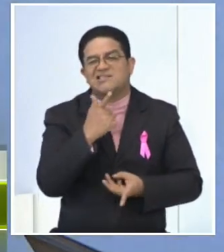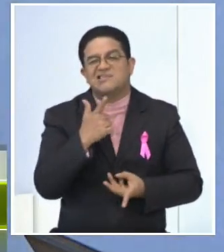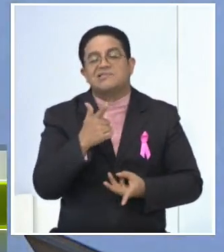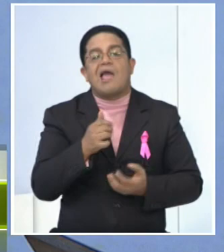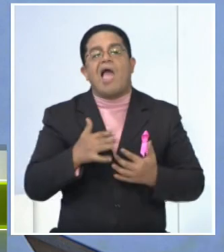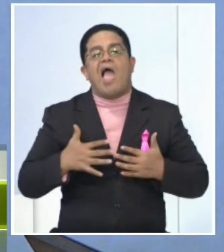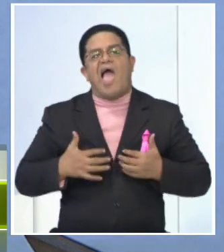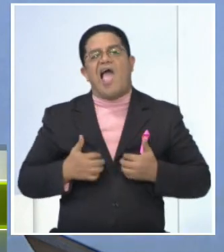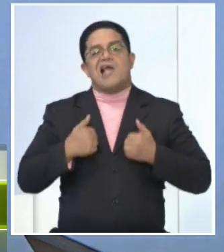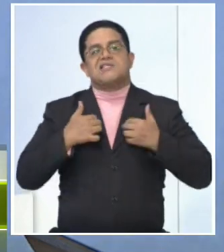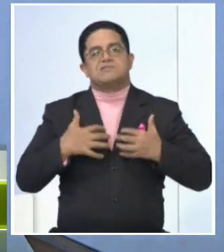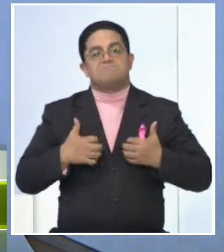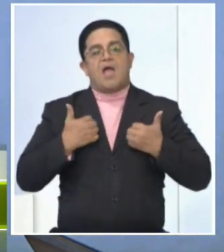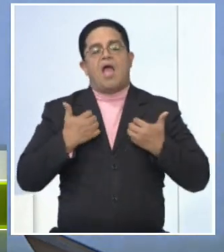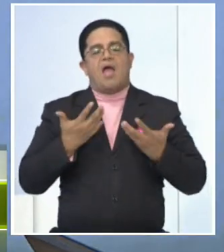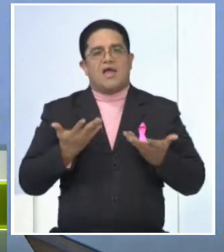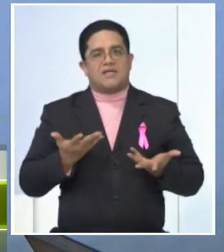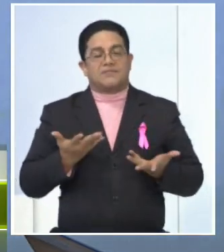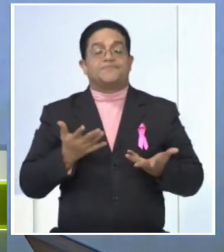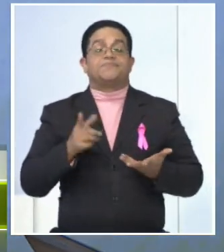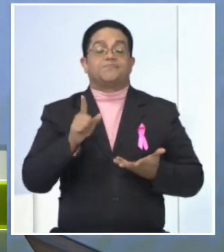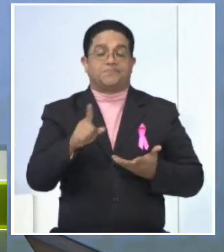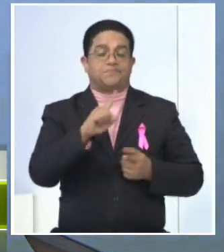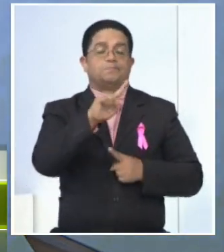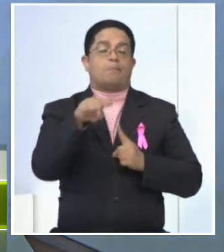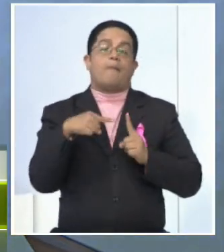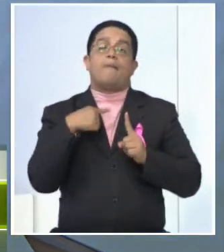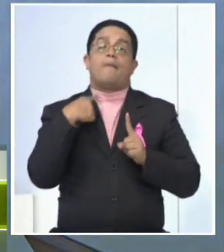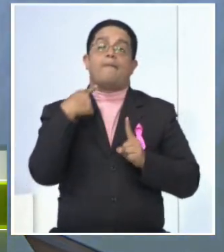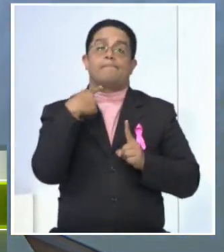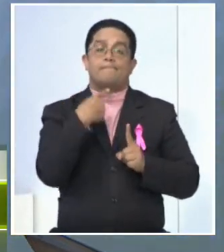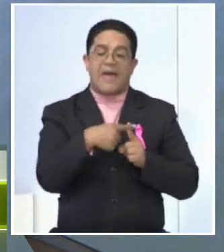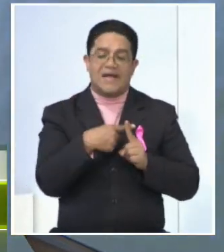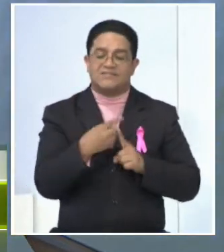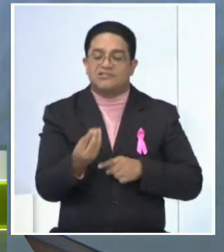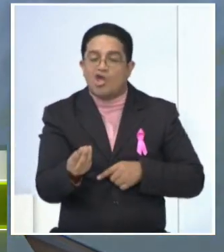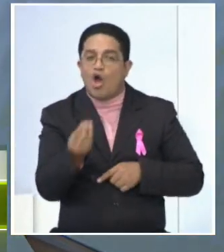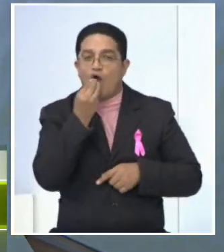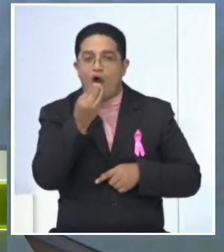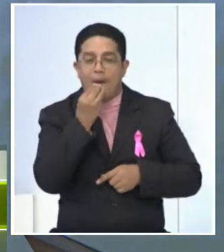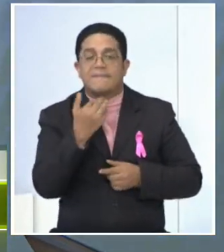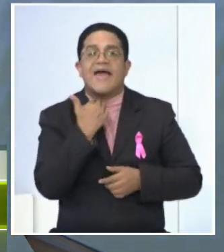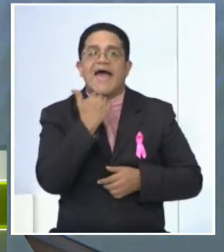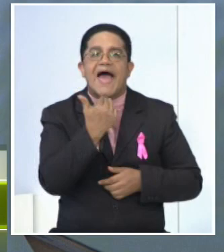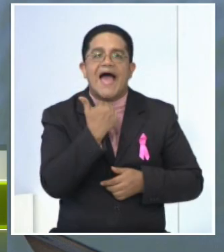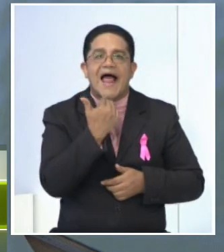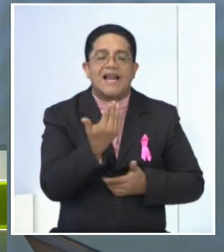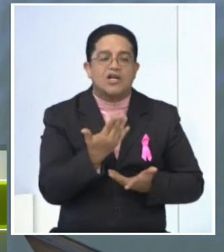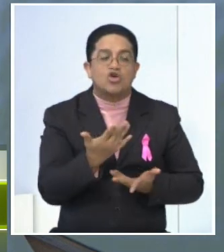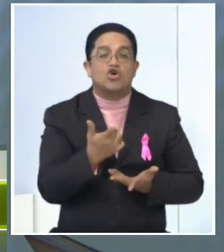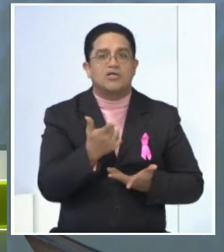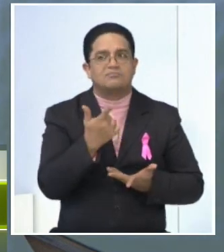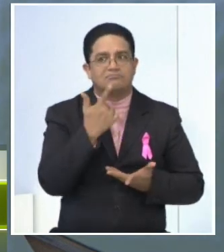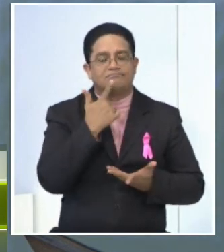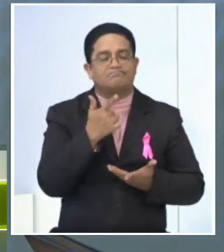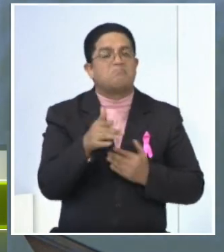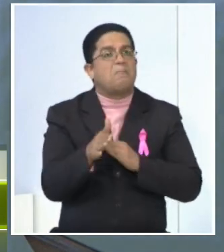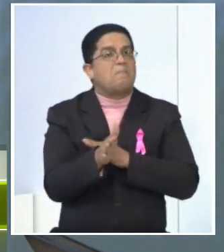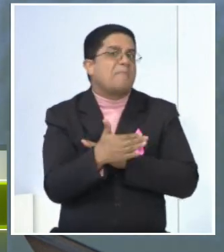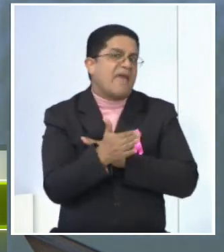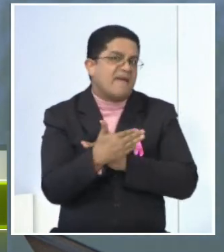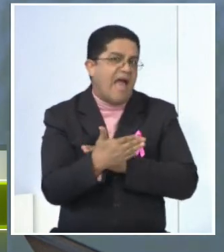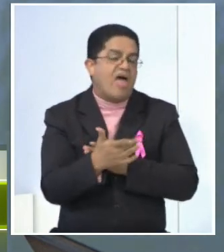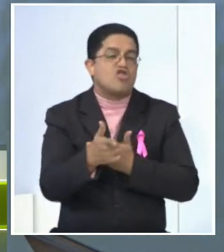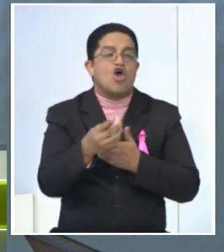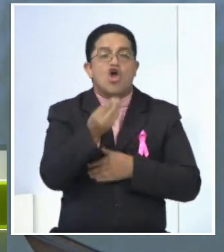está un poquito activo de la alergia, claro. Y adicionalmente lo que come es algo de repente alergénico como pescado,